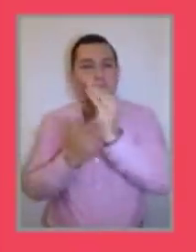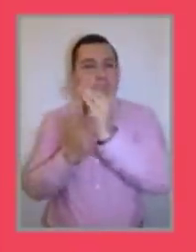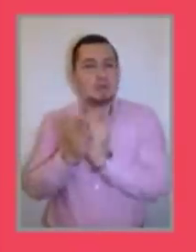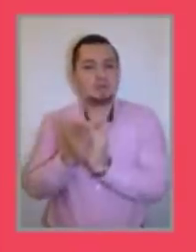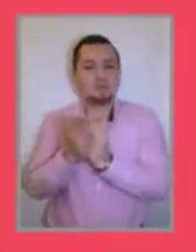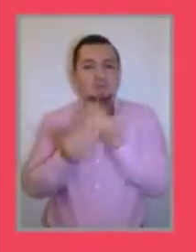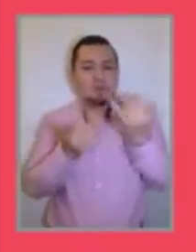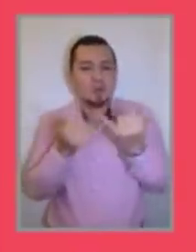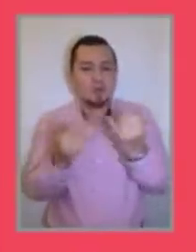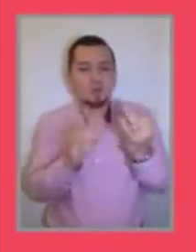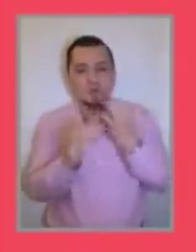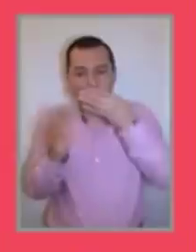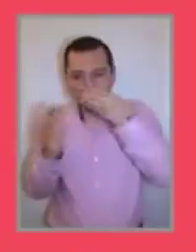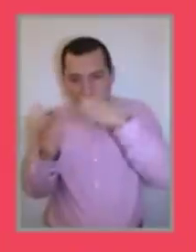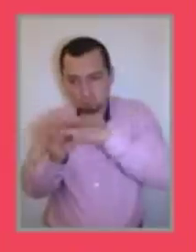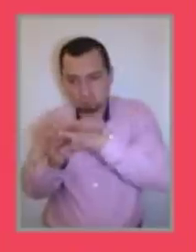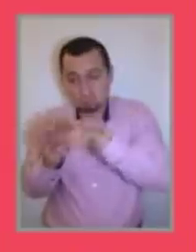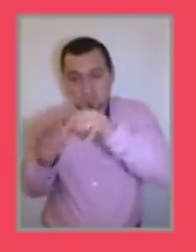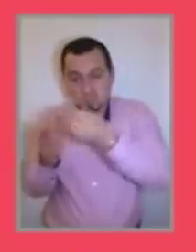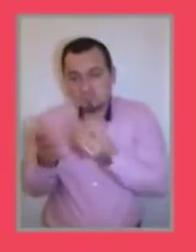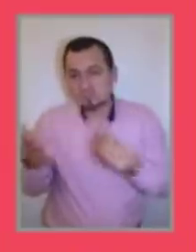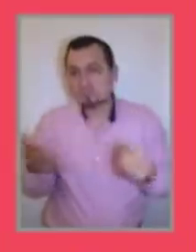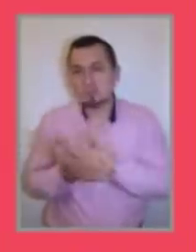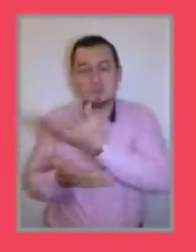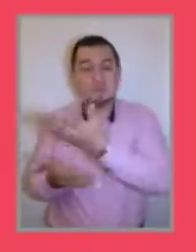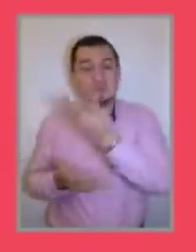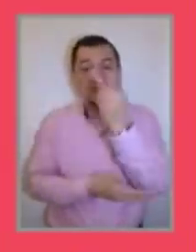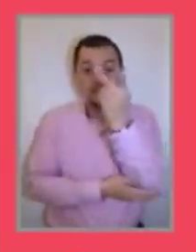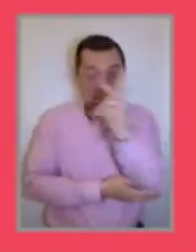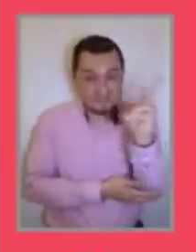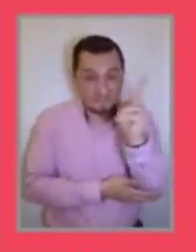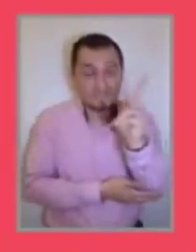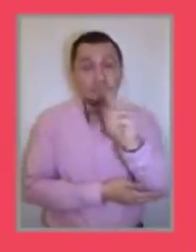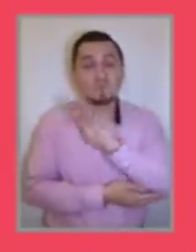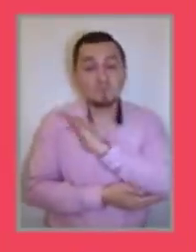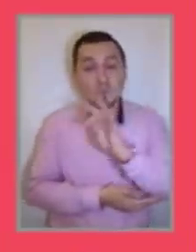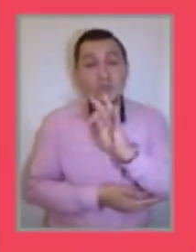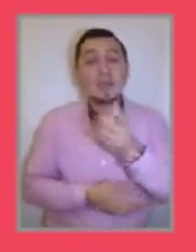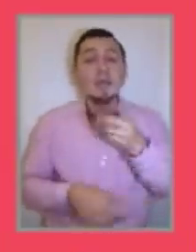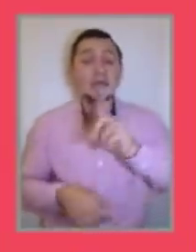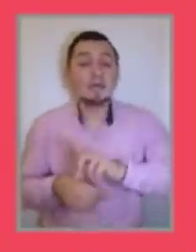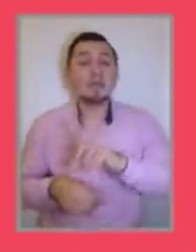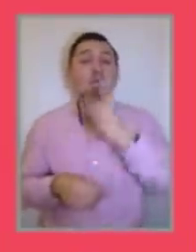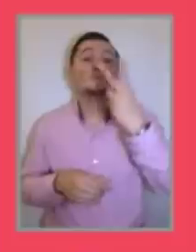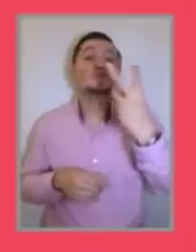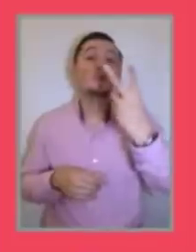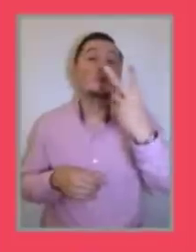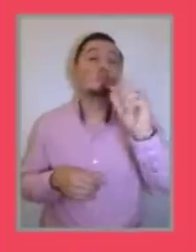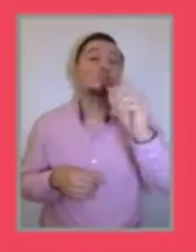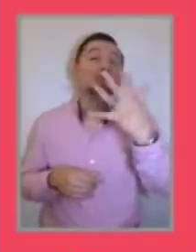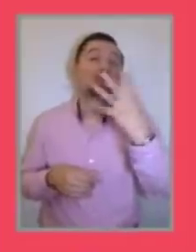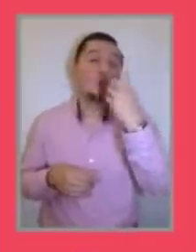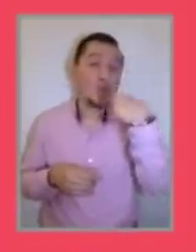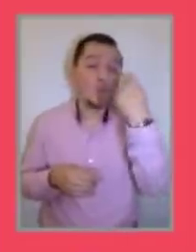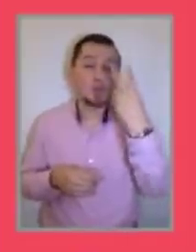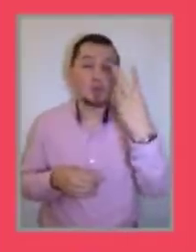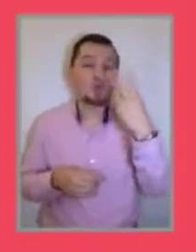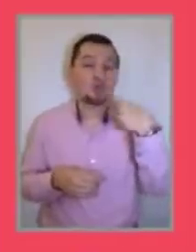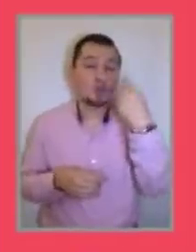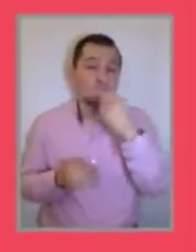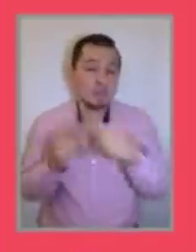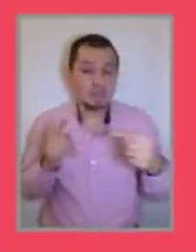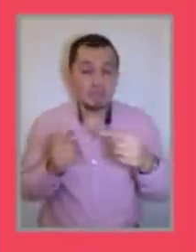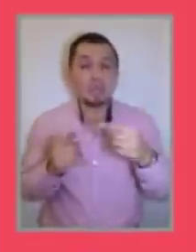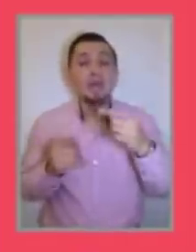reducir. Y esto se ejemplifica en preescolar con actividades por día de 2.5 horas, en el caso de primaria